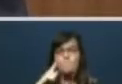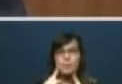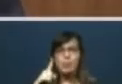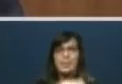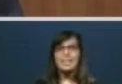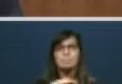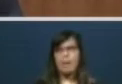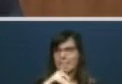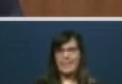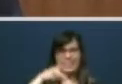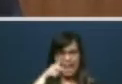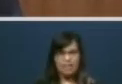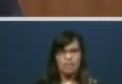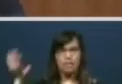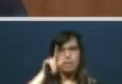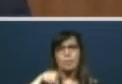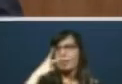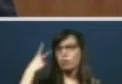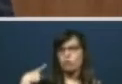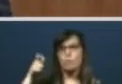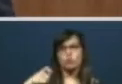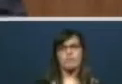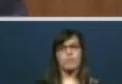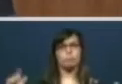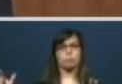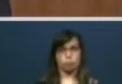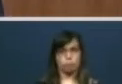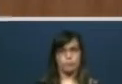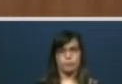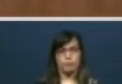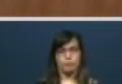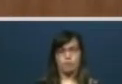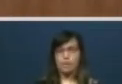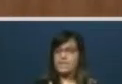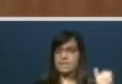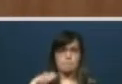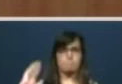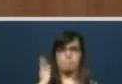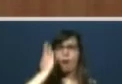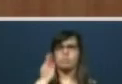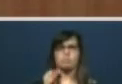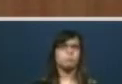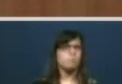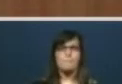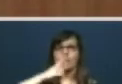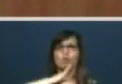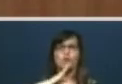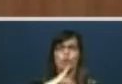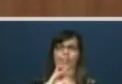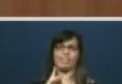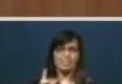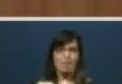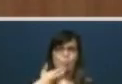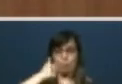también población en el año 2012 si bien el impacto de esta crisis ha sido mayor en aquellos territorios que como el nuestro